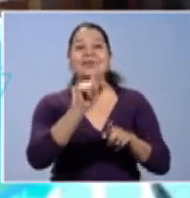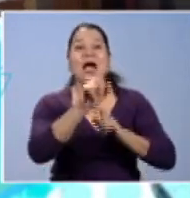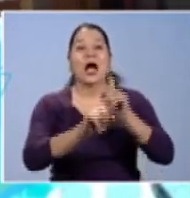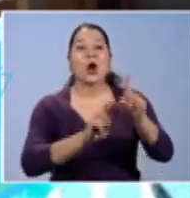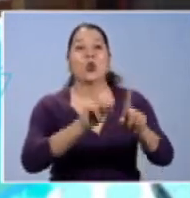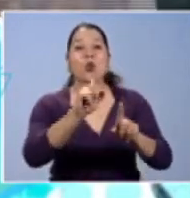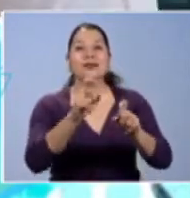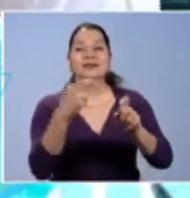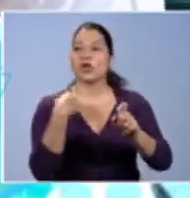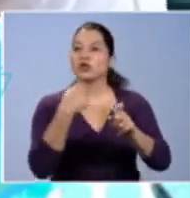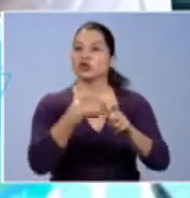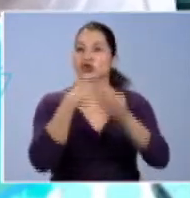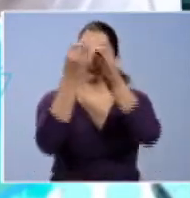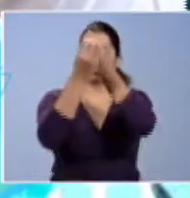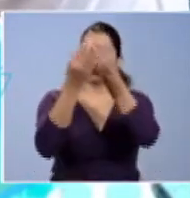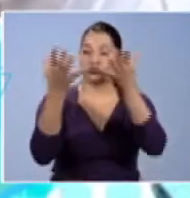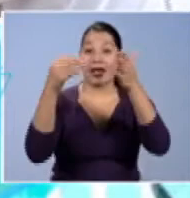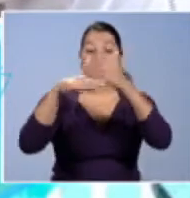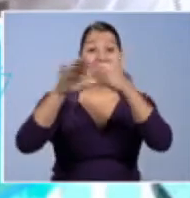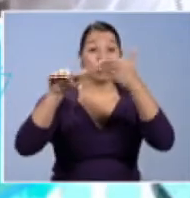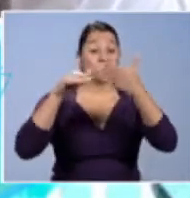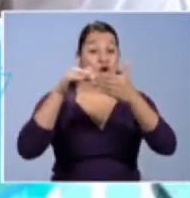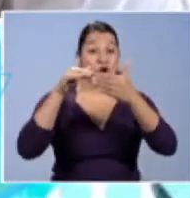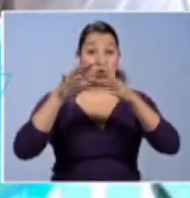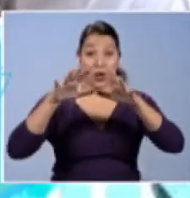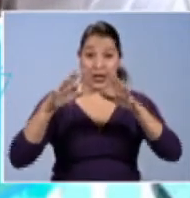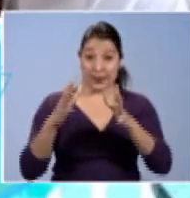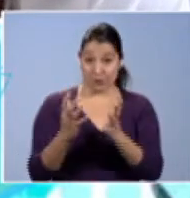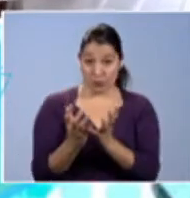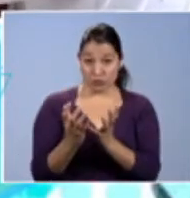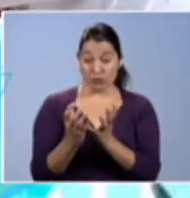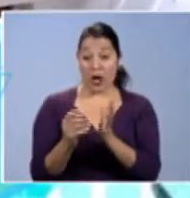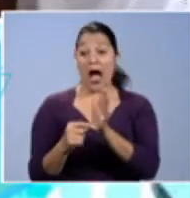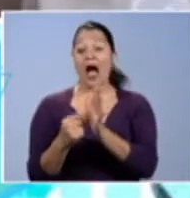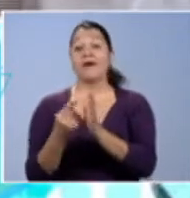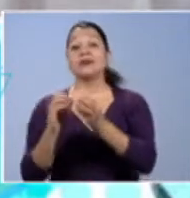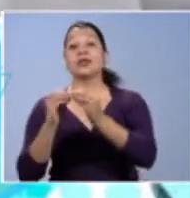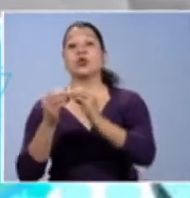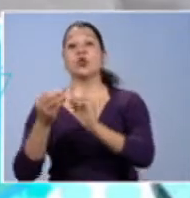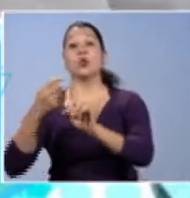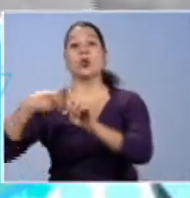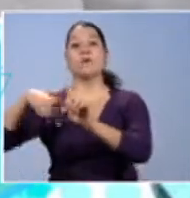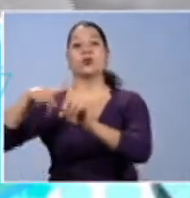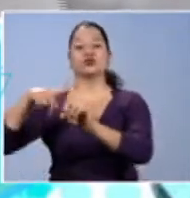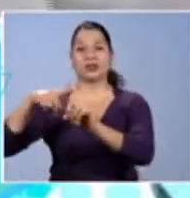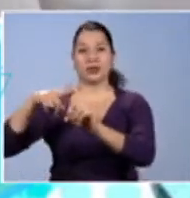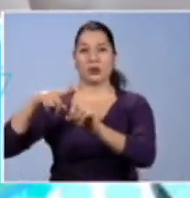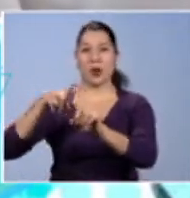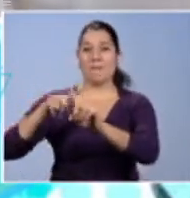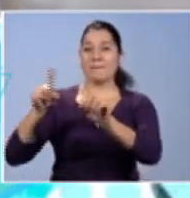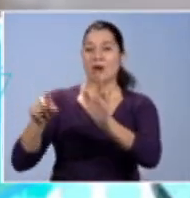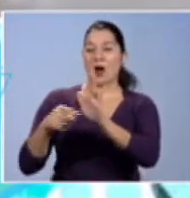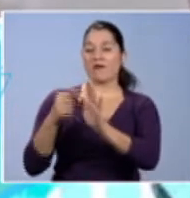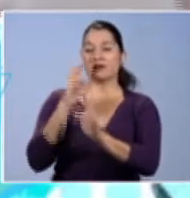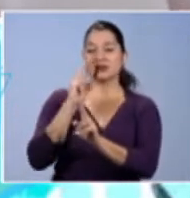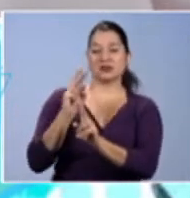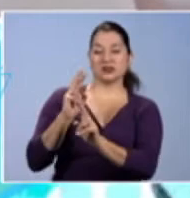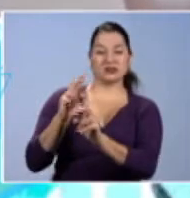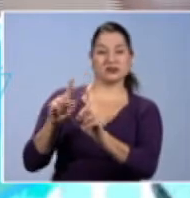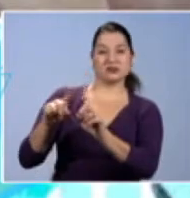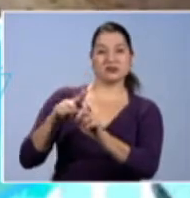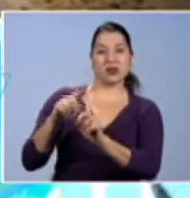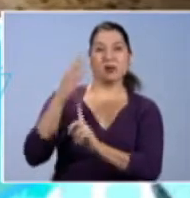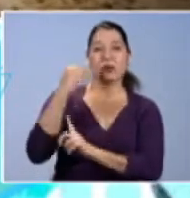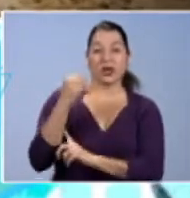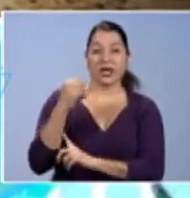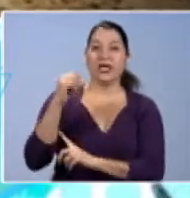lanza a nivel mundial y ha sucedido en otros países de la región que aun y cuando el número es positivo, tal vez ellos no lo ven también, tal vez de forma tan positiva porque